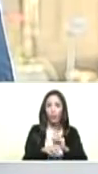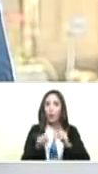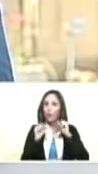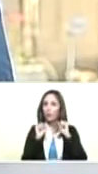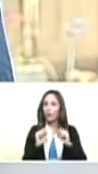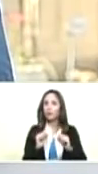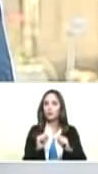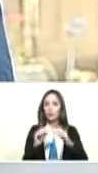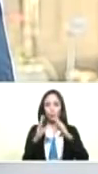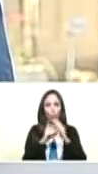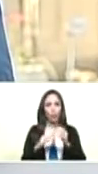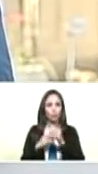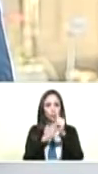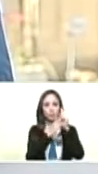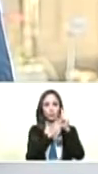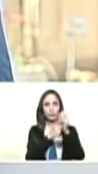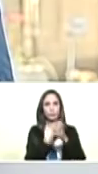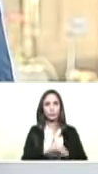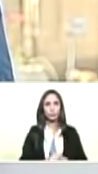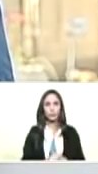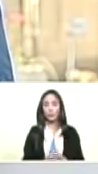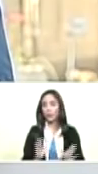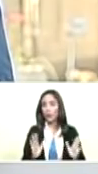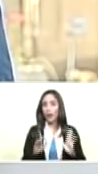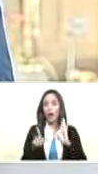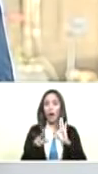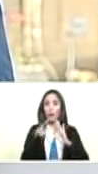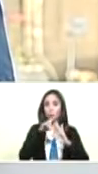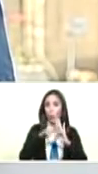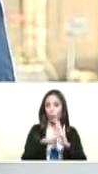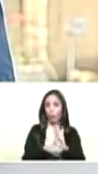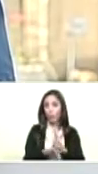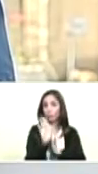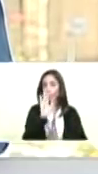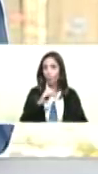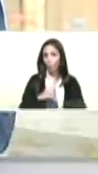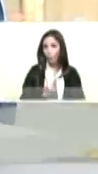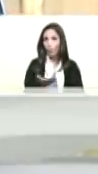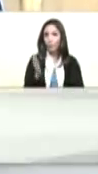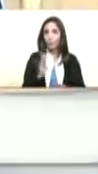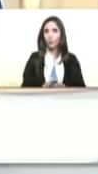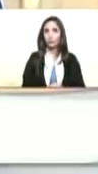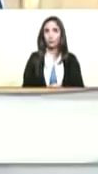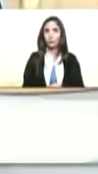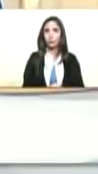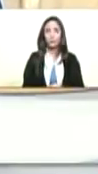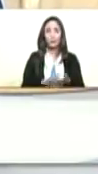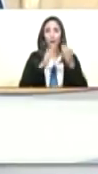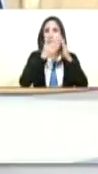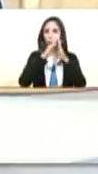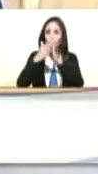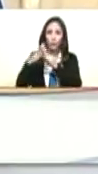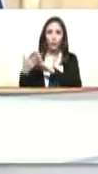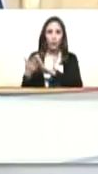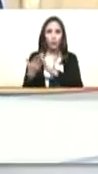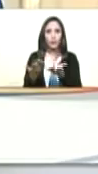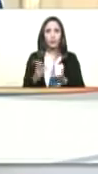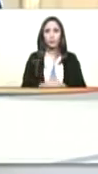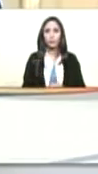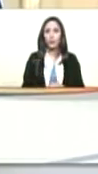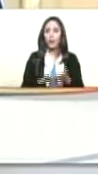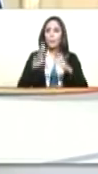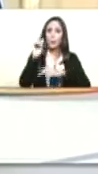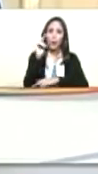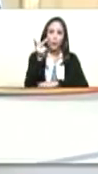potestad, potestad directa, compadre, para mandar en el barrio, para mandar en la comunidad, para mandar en la